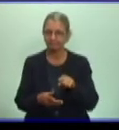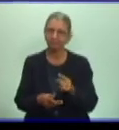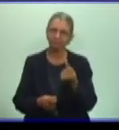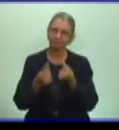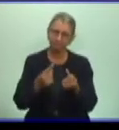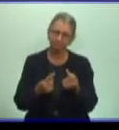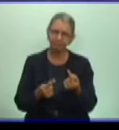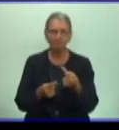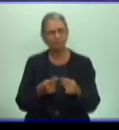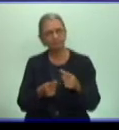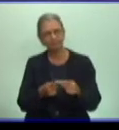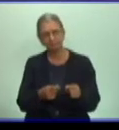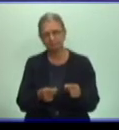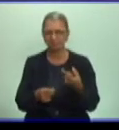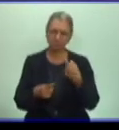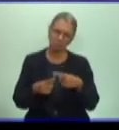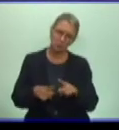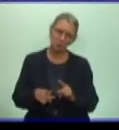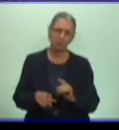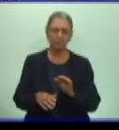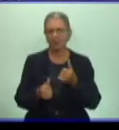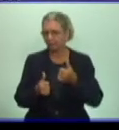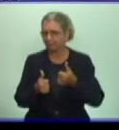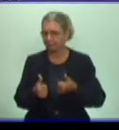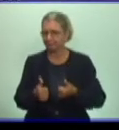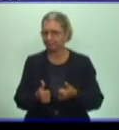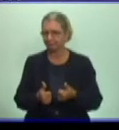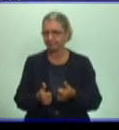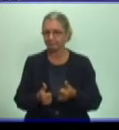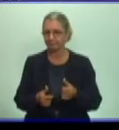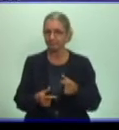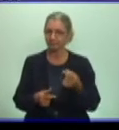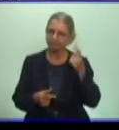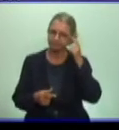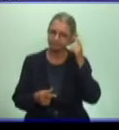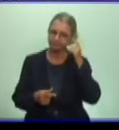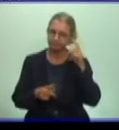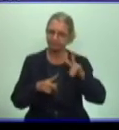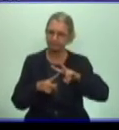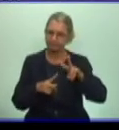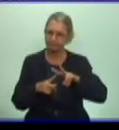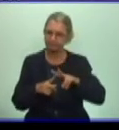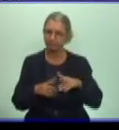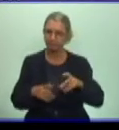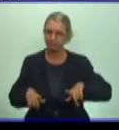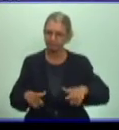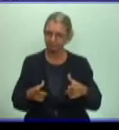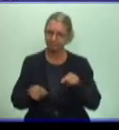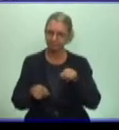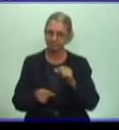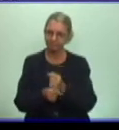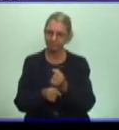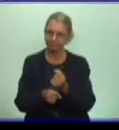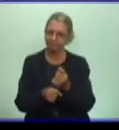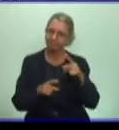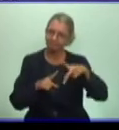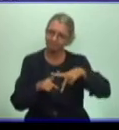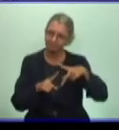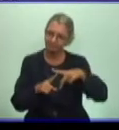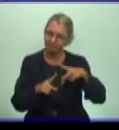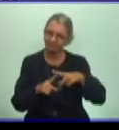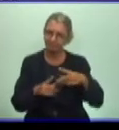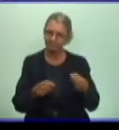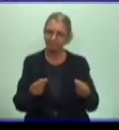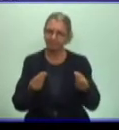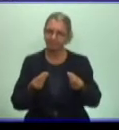sobre la marcha se ha ido limando y nosotros, como televisión, creo que hasta cierto punto hemos cumplido con esta tarea que nos ha